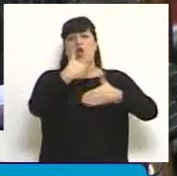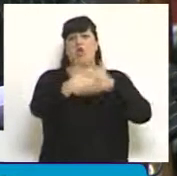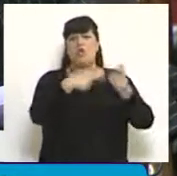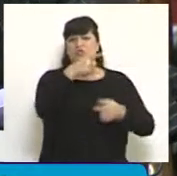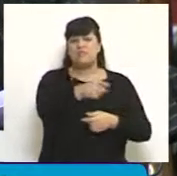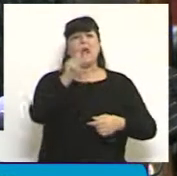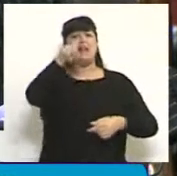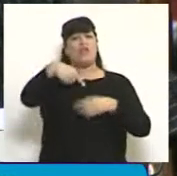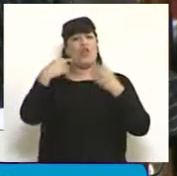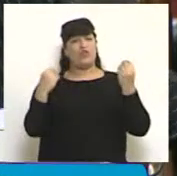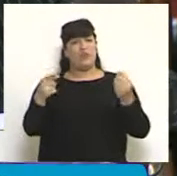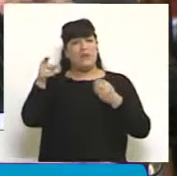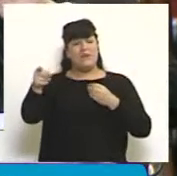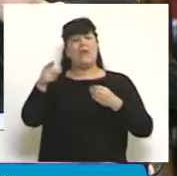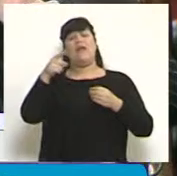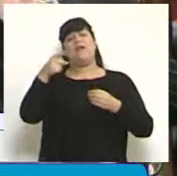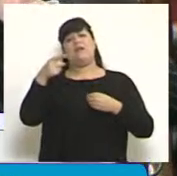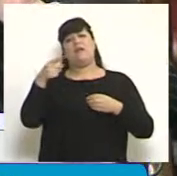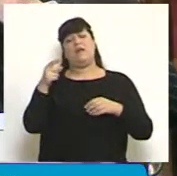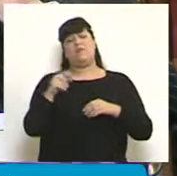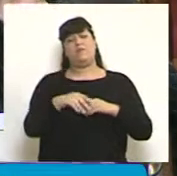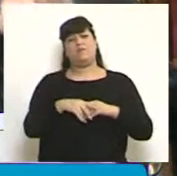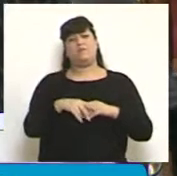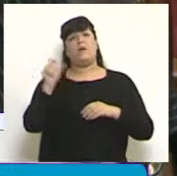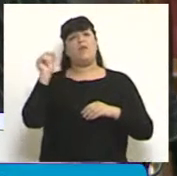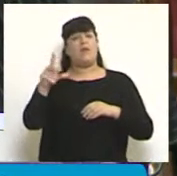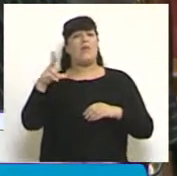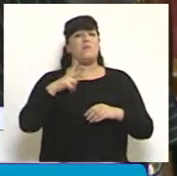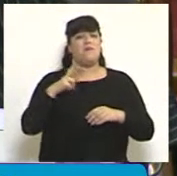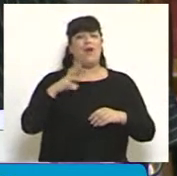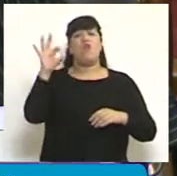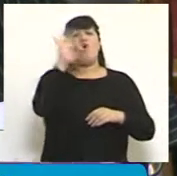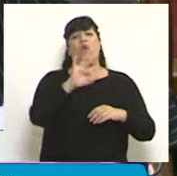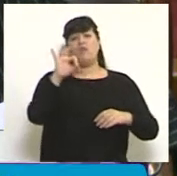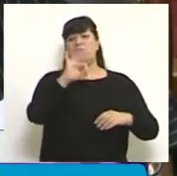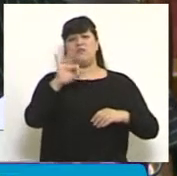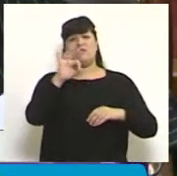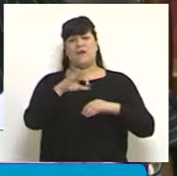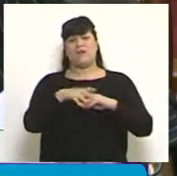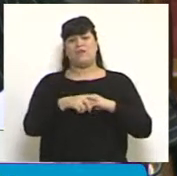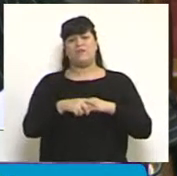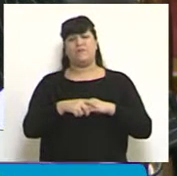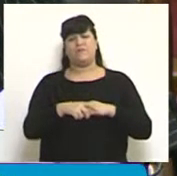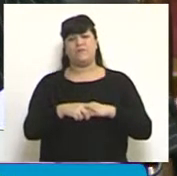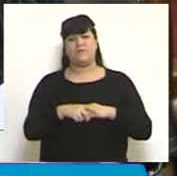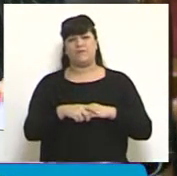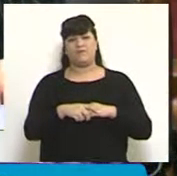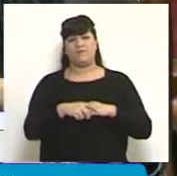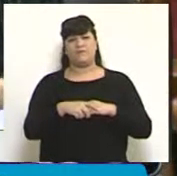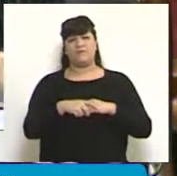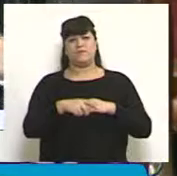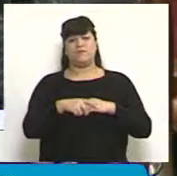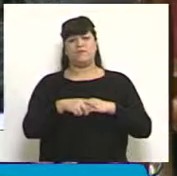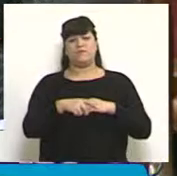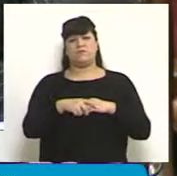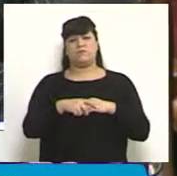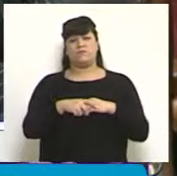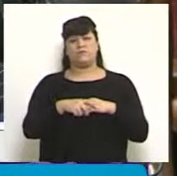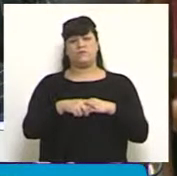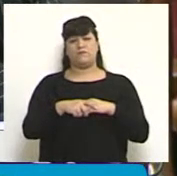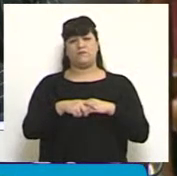surgen de la conversión de la acción pública en privada o de la prosecución de la acción penal por parte de la víctima.